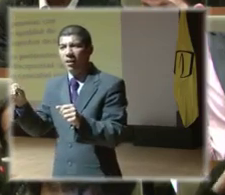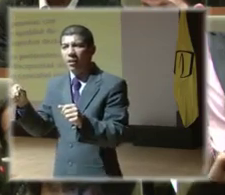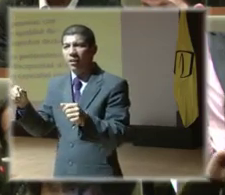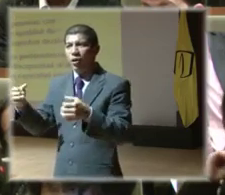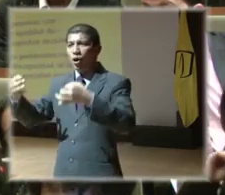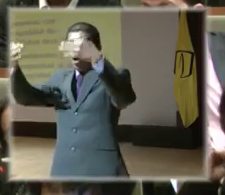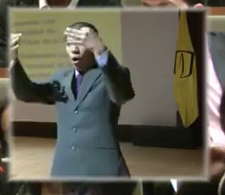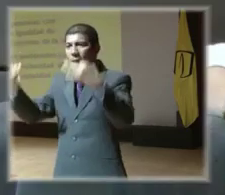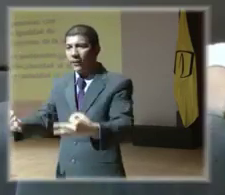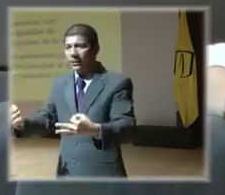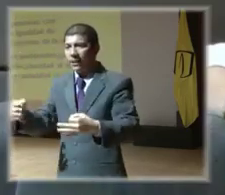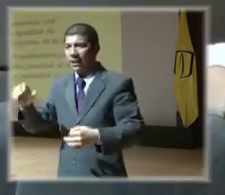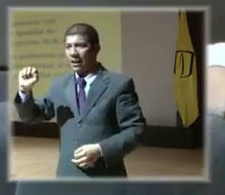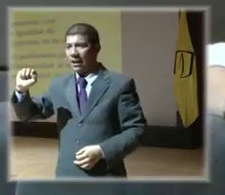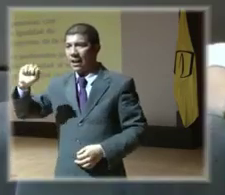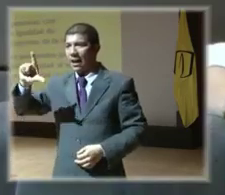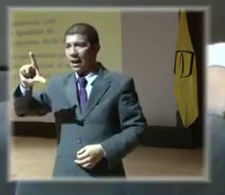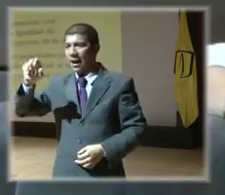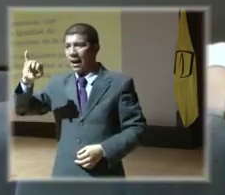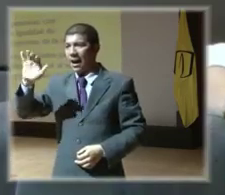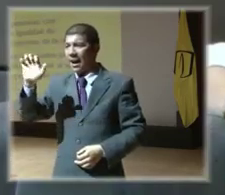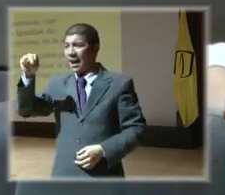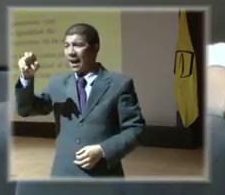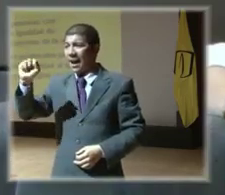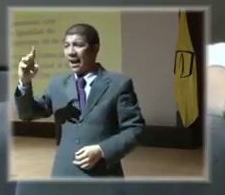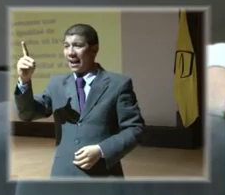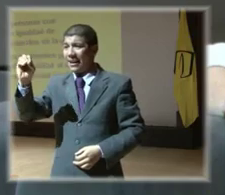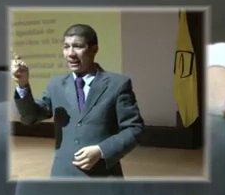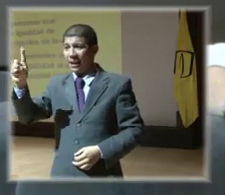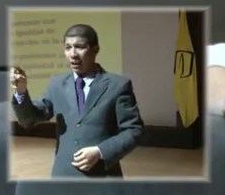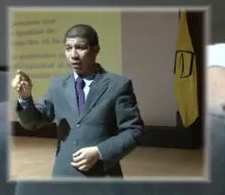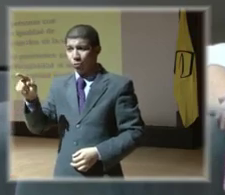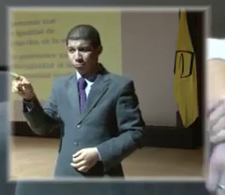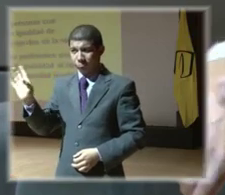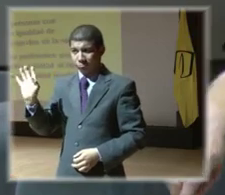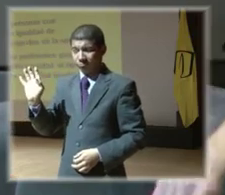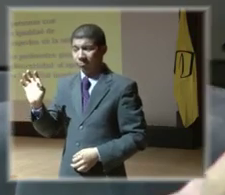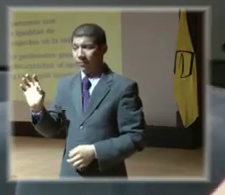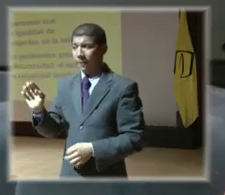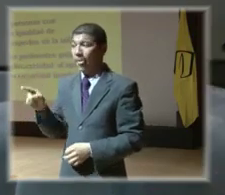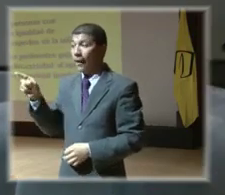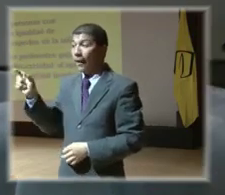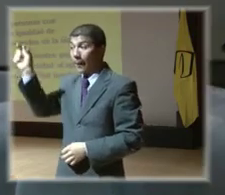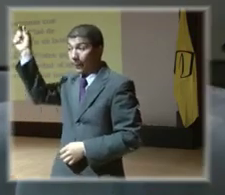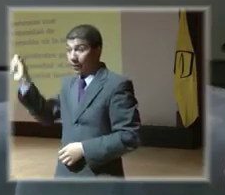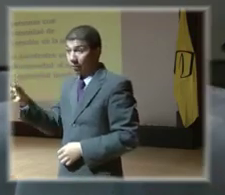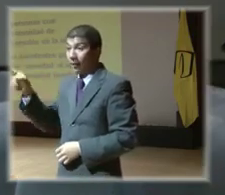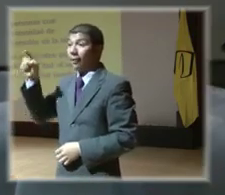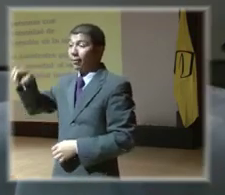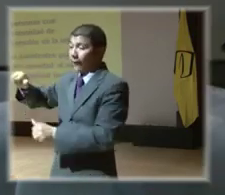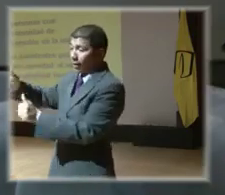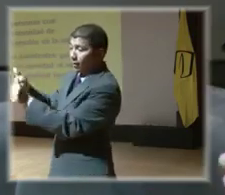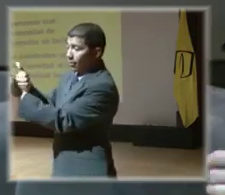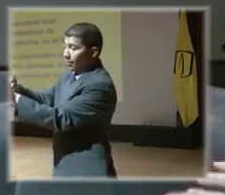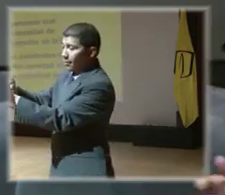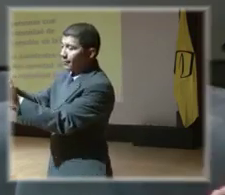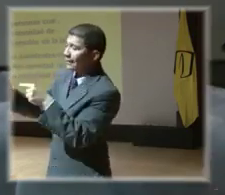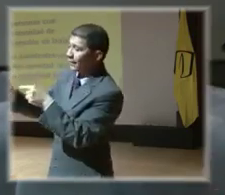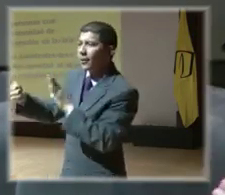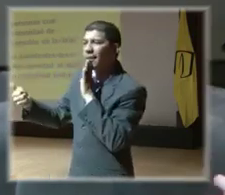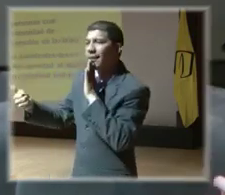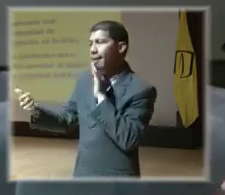ni tiene red, ni nada, es ese curador. Claro, ese curador por ley está obligado a ejercer función de apoyo, pero ¿quién lo viene sosteniendo? ¿Quién lo paga eso? El